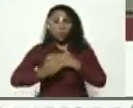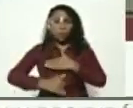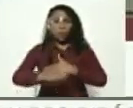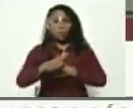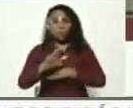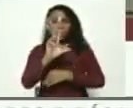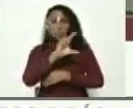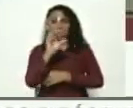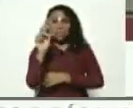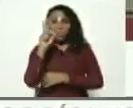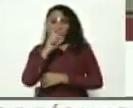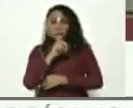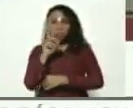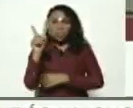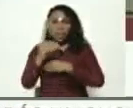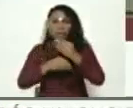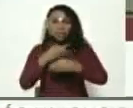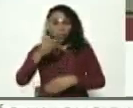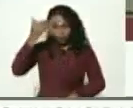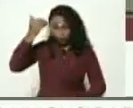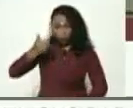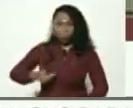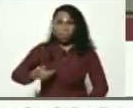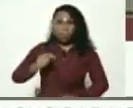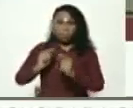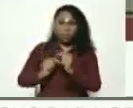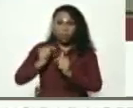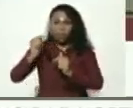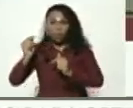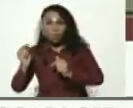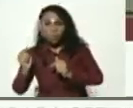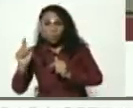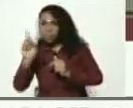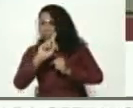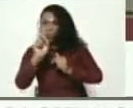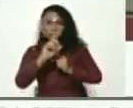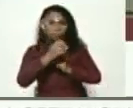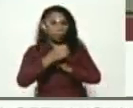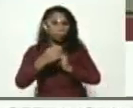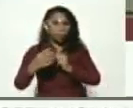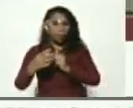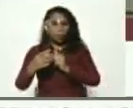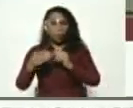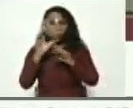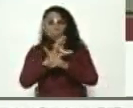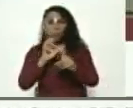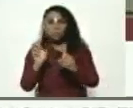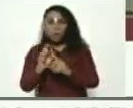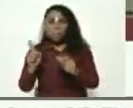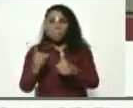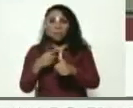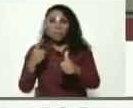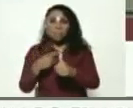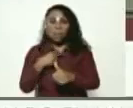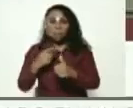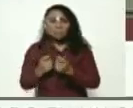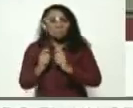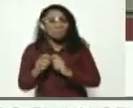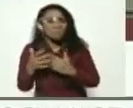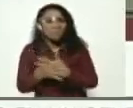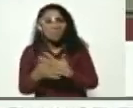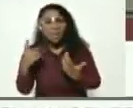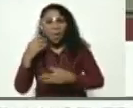años construyó una imagen colonial del otro, del no blanco, criollo y principal, con la intención